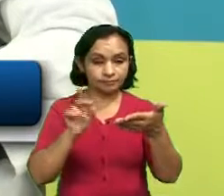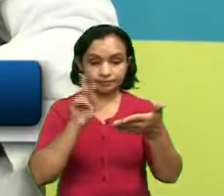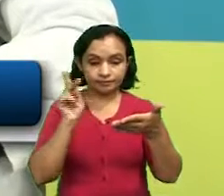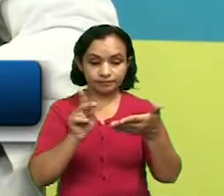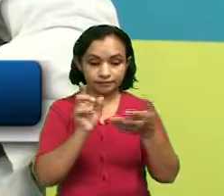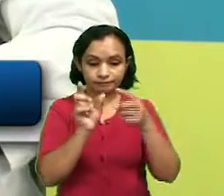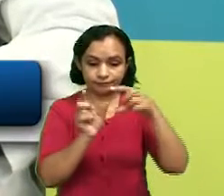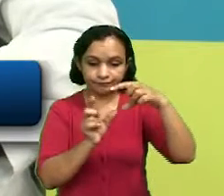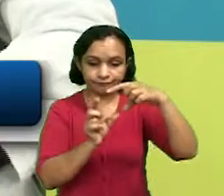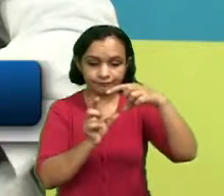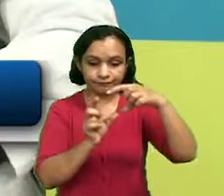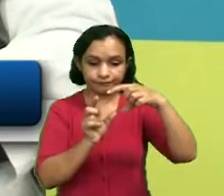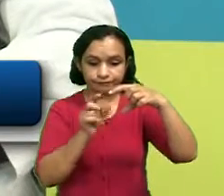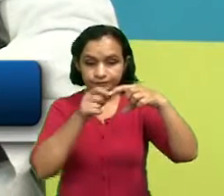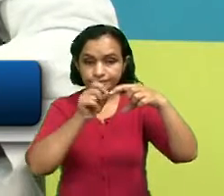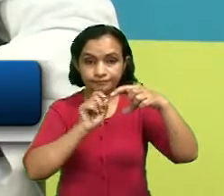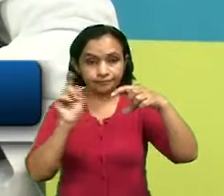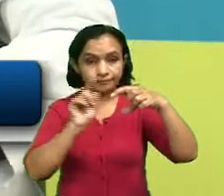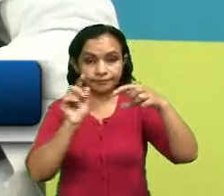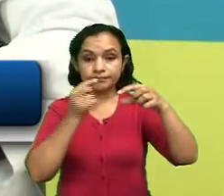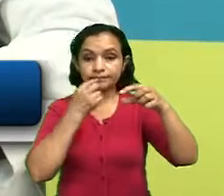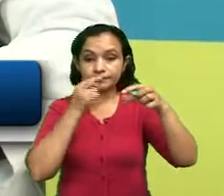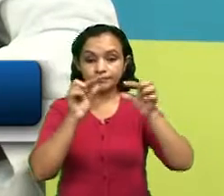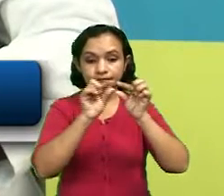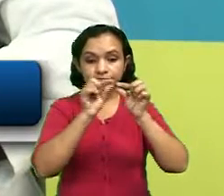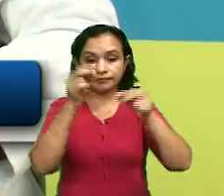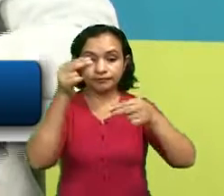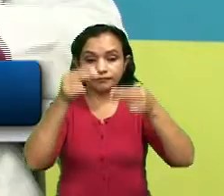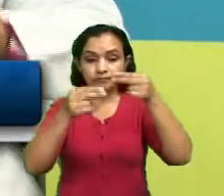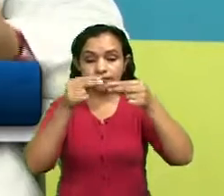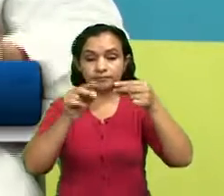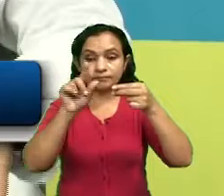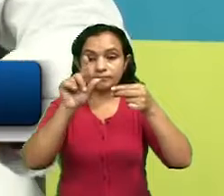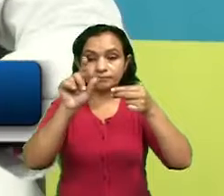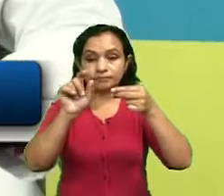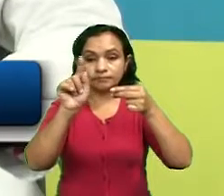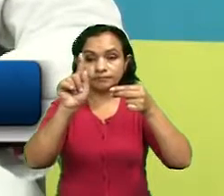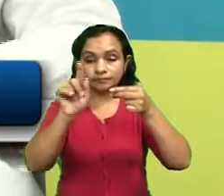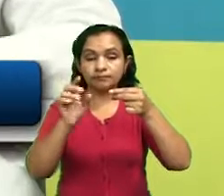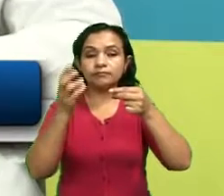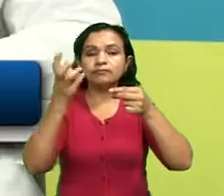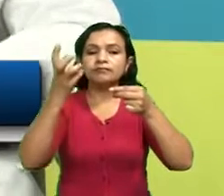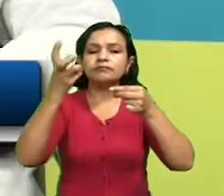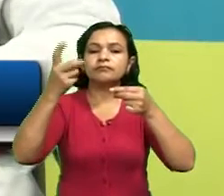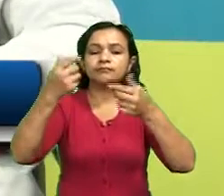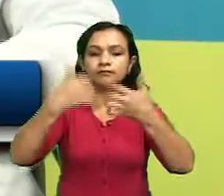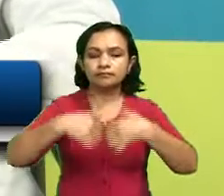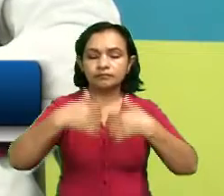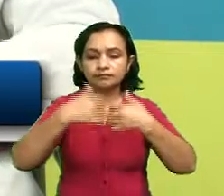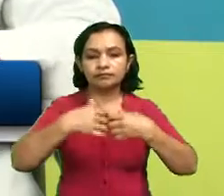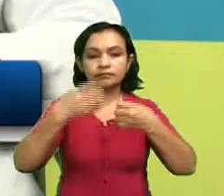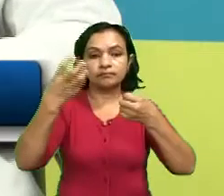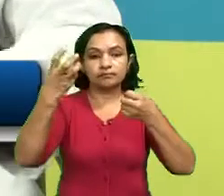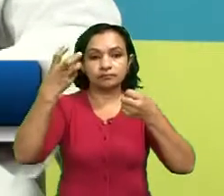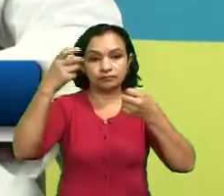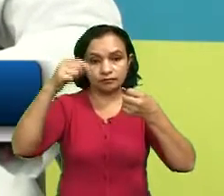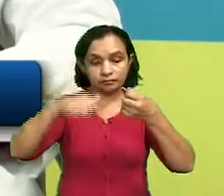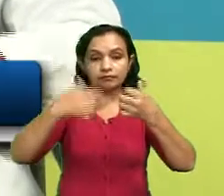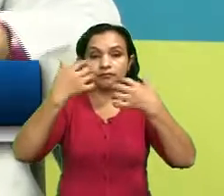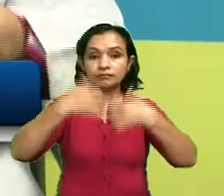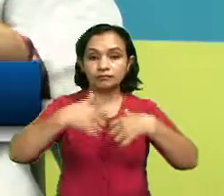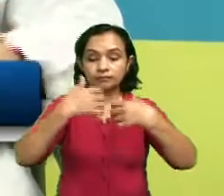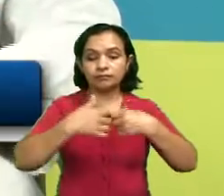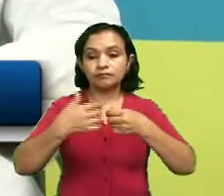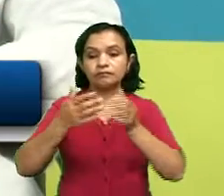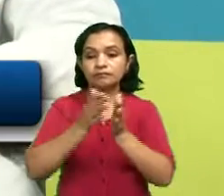original, que en el empaque tiene que decir el número de lote que se fabricó el producto, la fecha en que fue fabricada